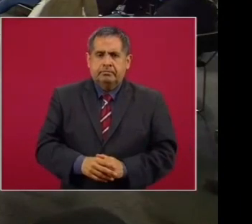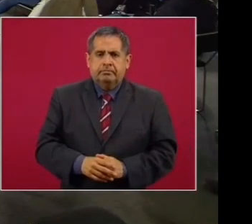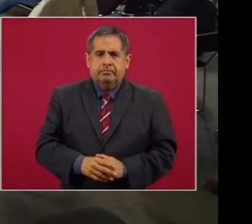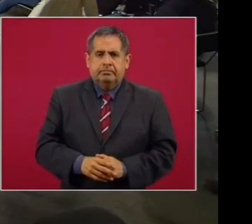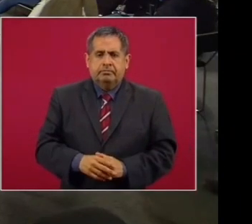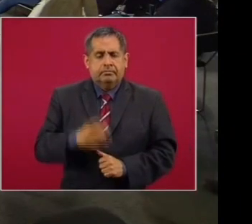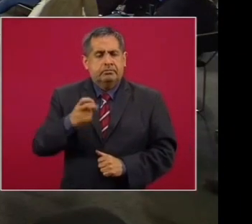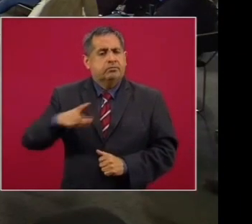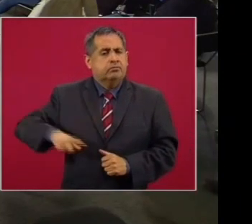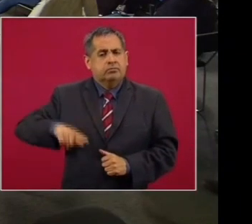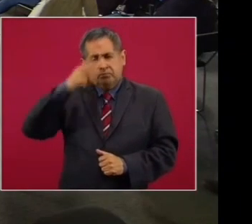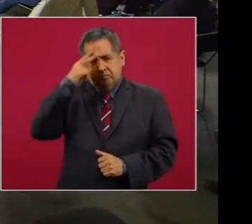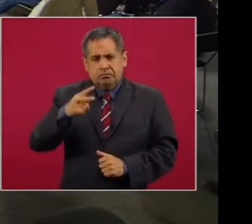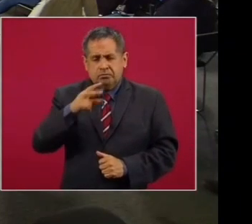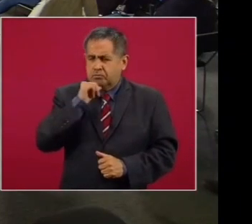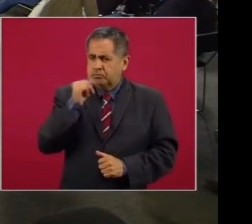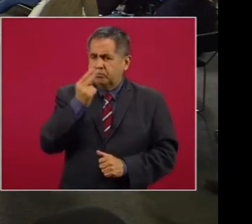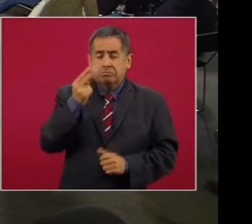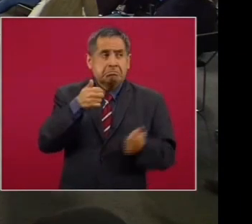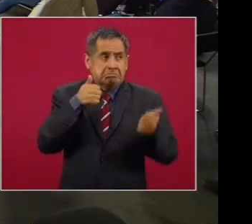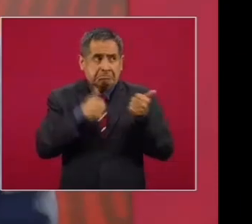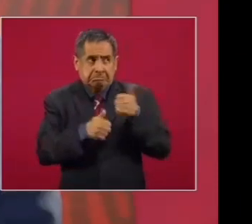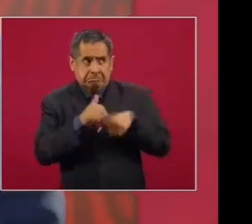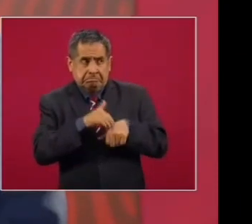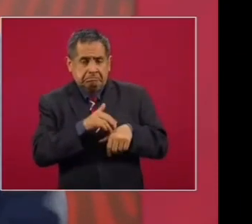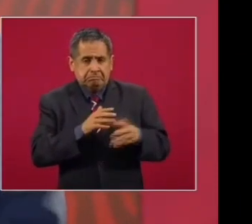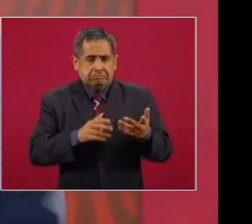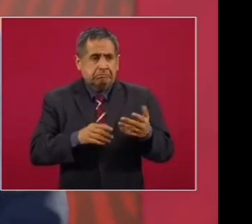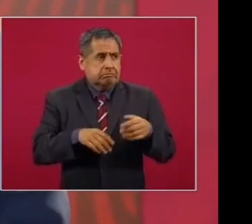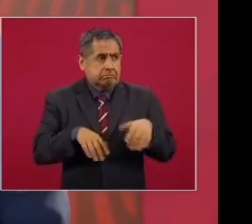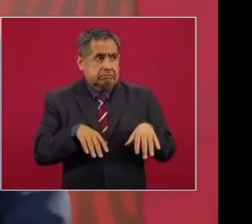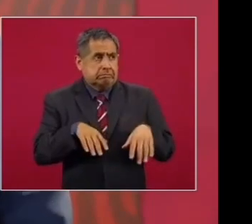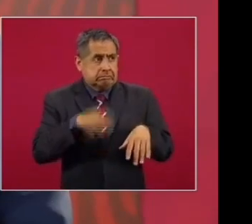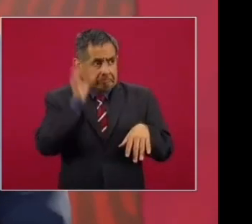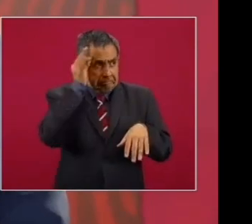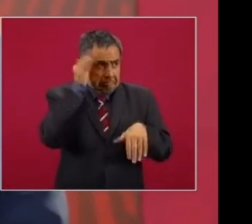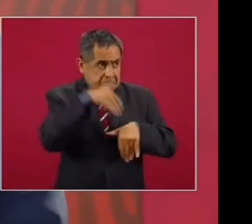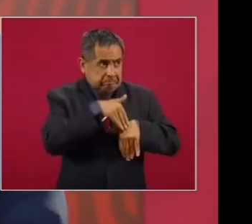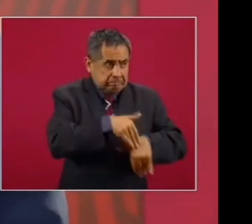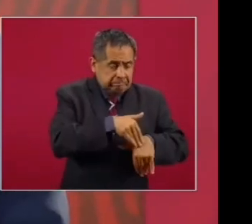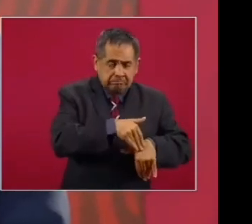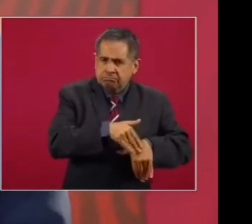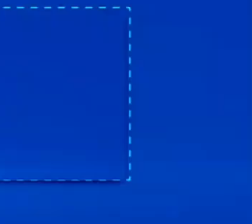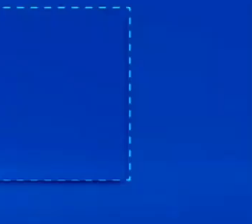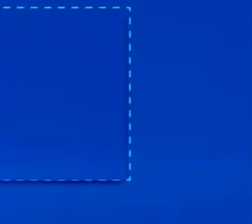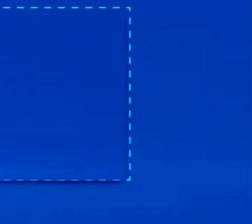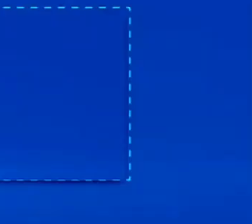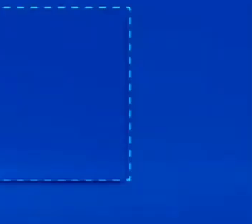El gobierno de México no es pelele de ningún gobierno extranjero.